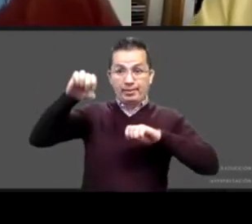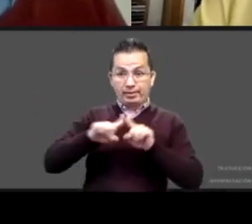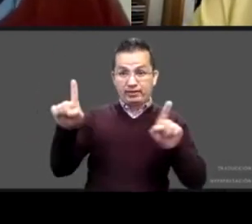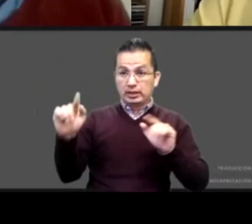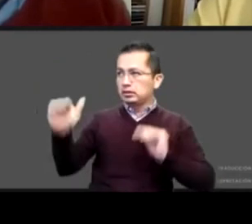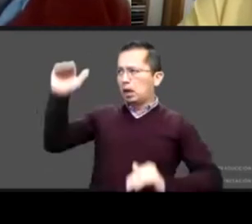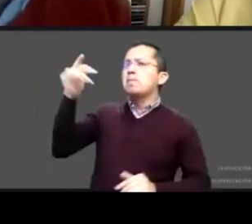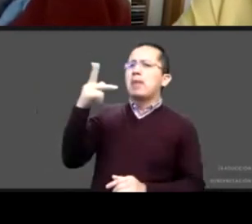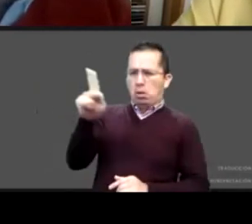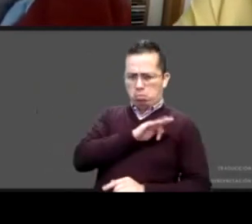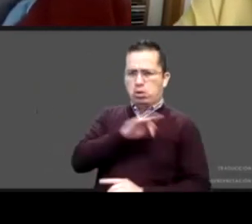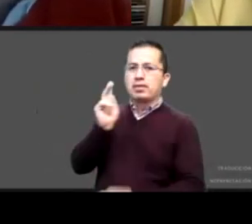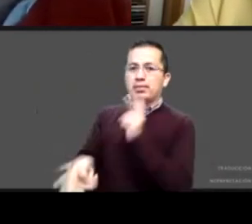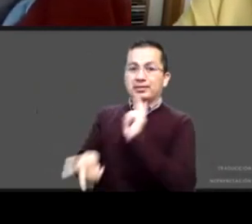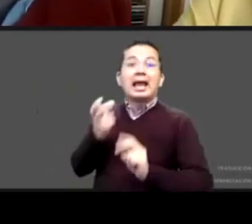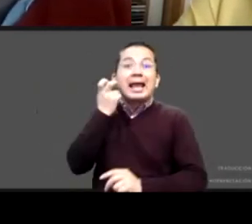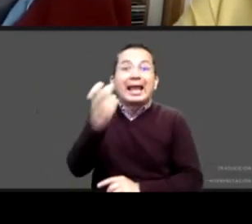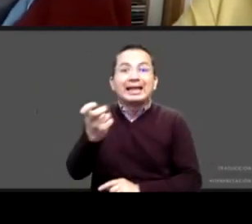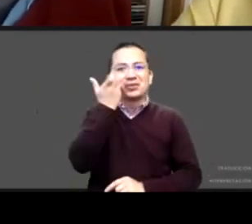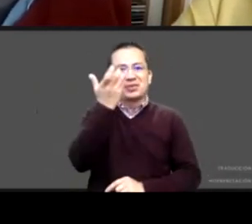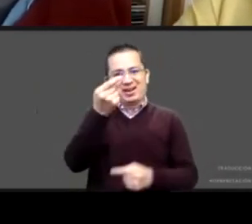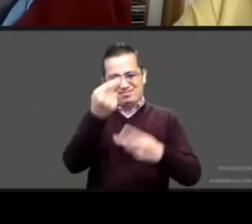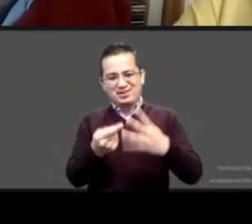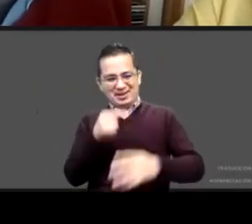tenemos que enfocar en el futuro